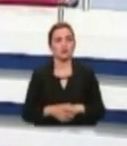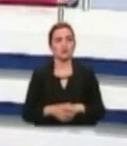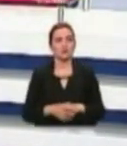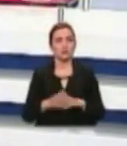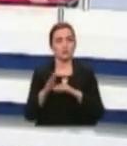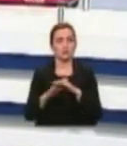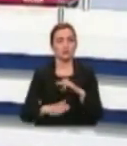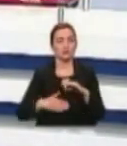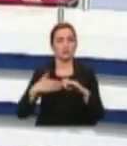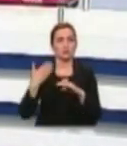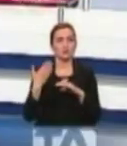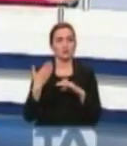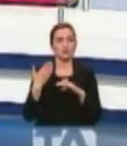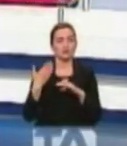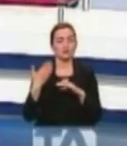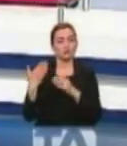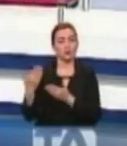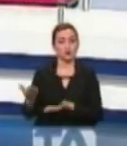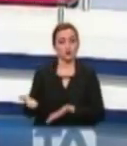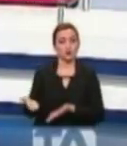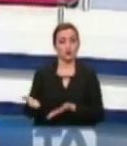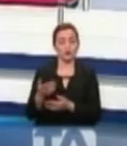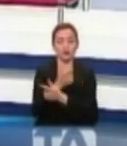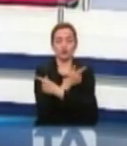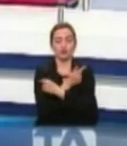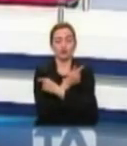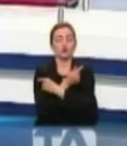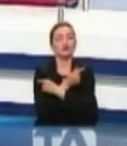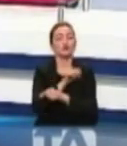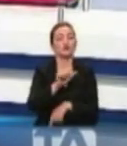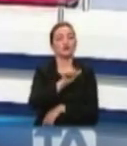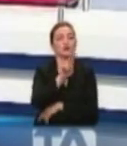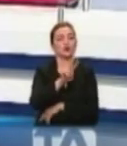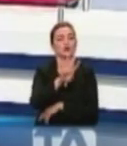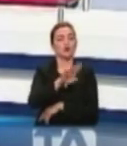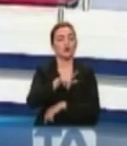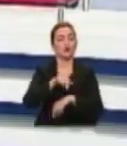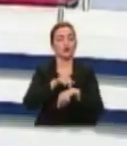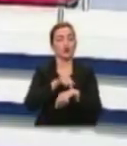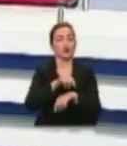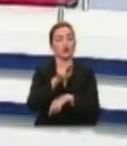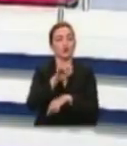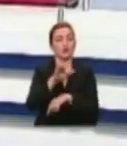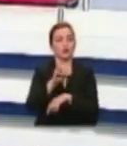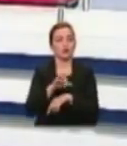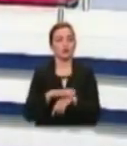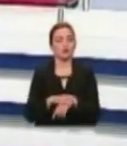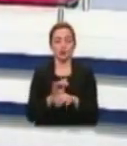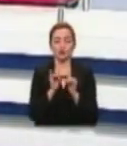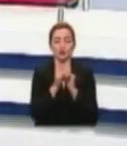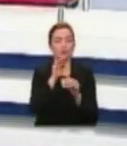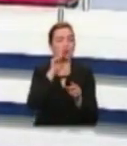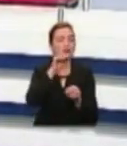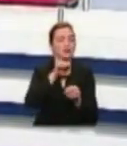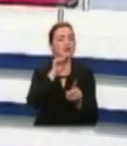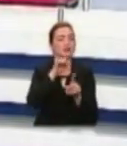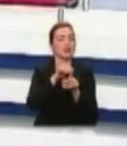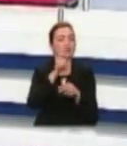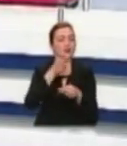mano, @teleamazonas.com, nuestro Twitter, @24horasuyo, y nuestro número de WhatsApp solo para mensajes,